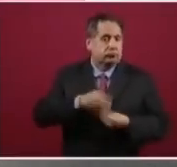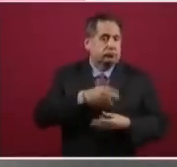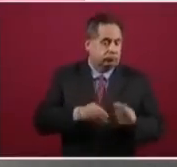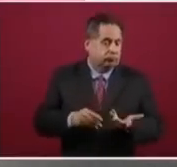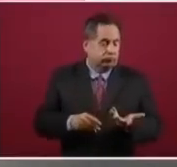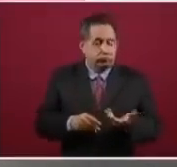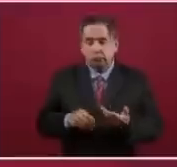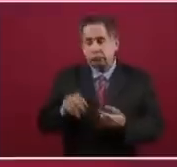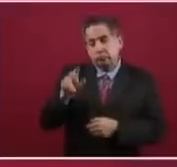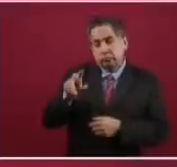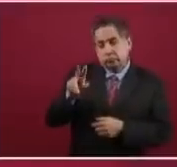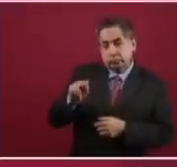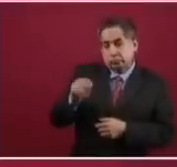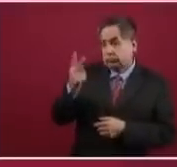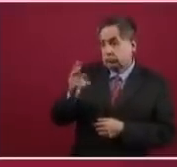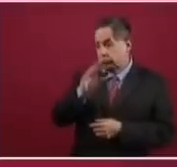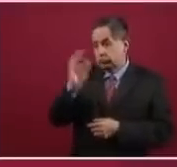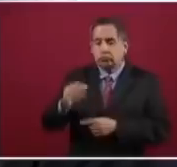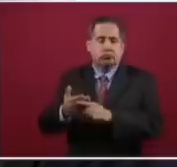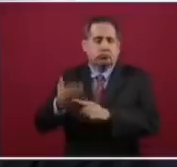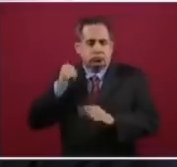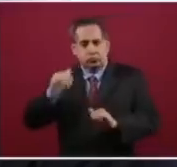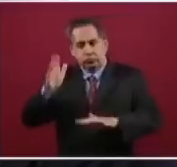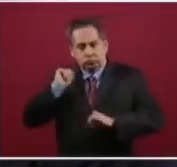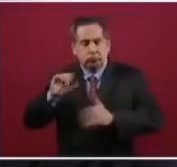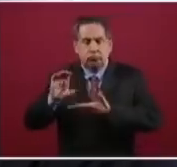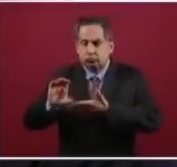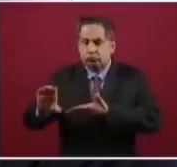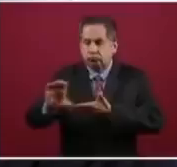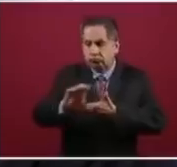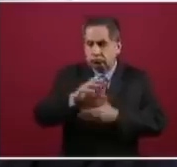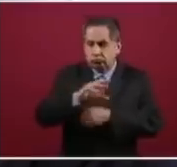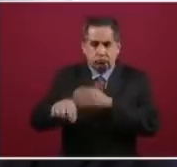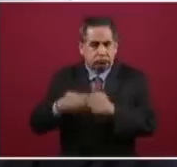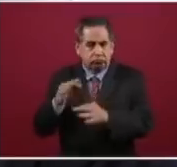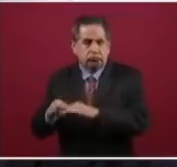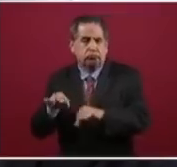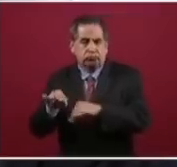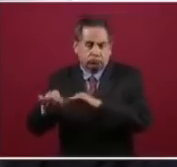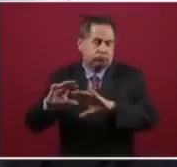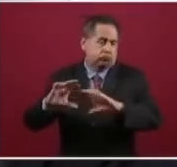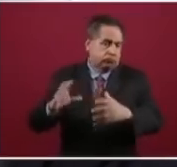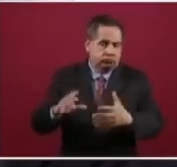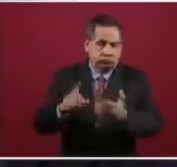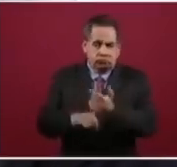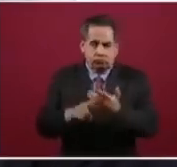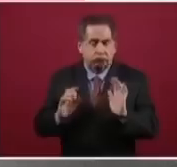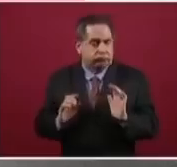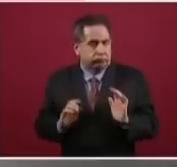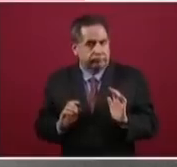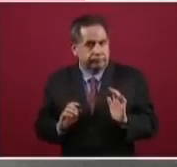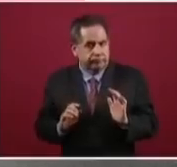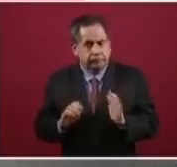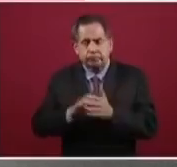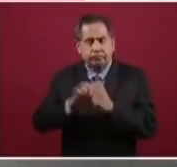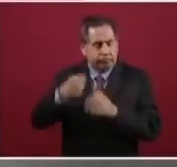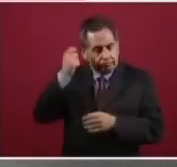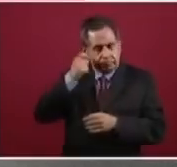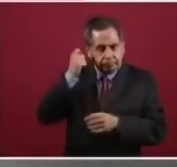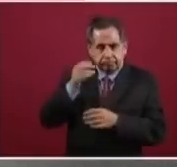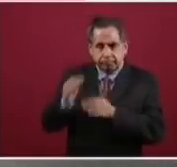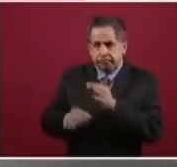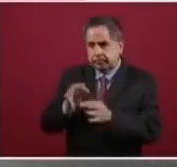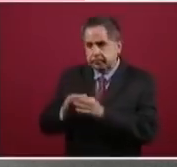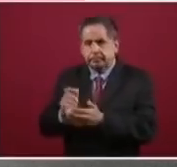a obligaciones contraídas anteriormente pueden ser obligaciones laborales como las pensiones obligaciones